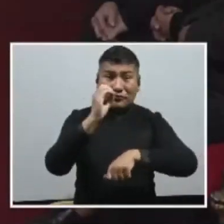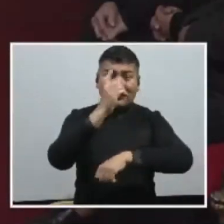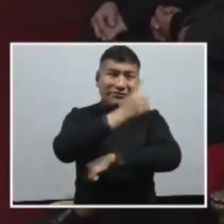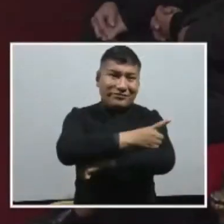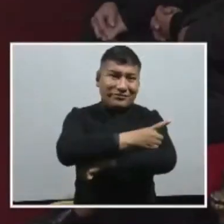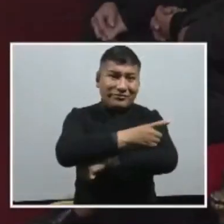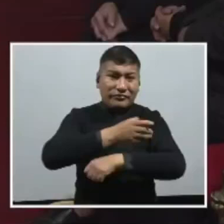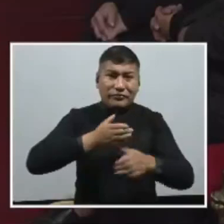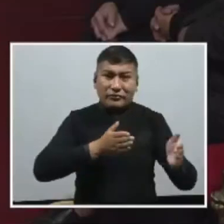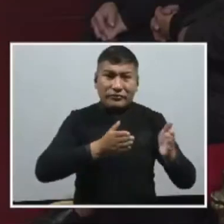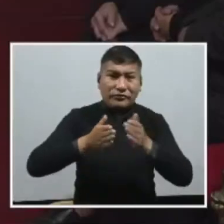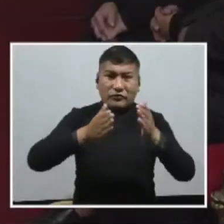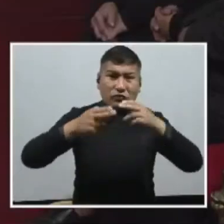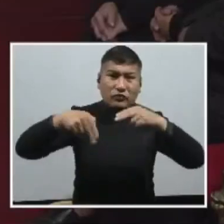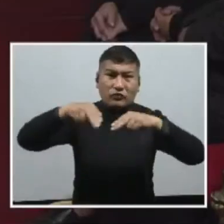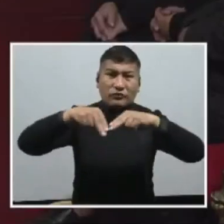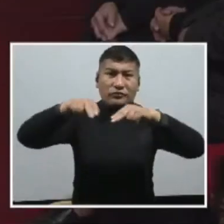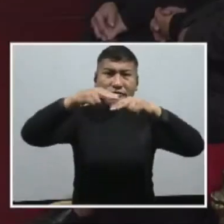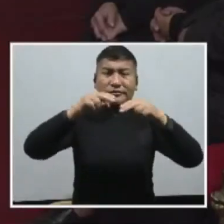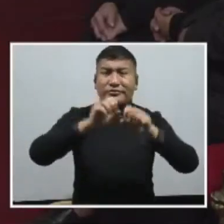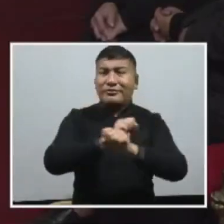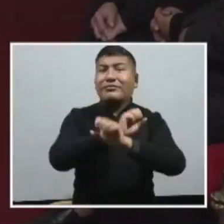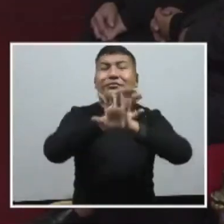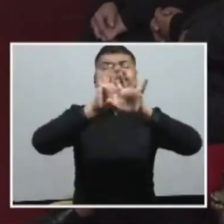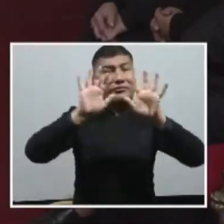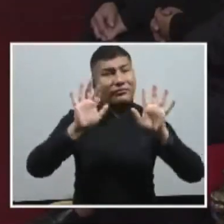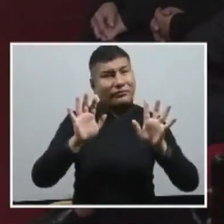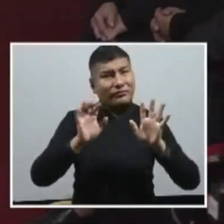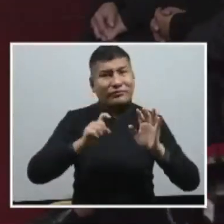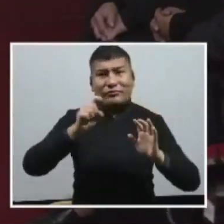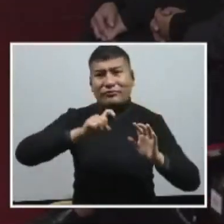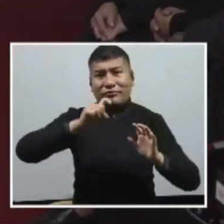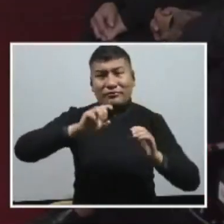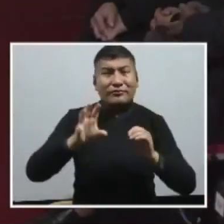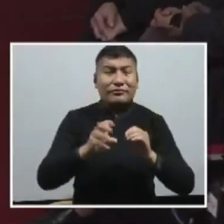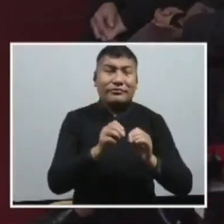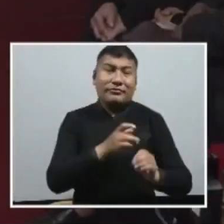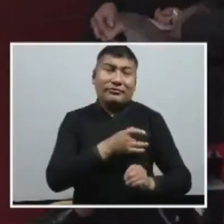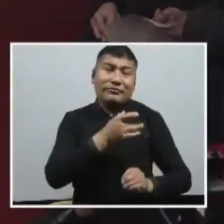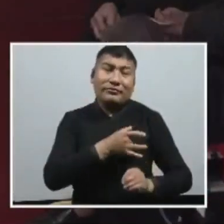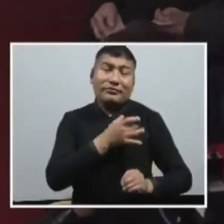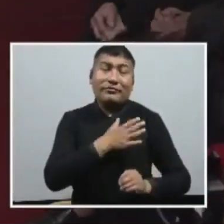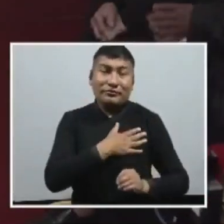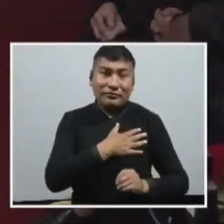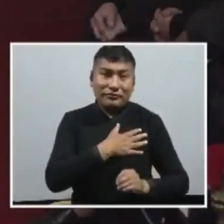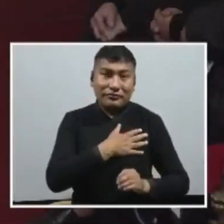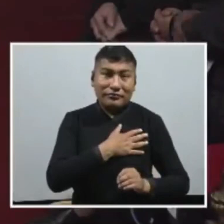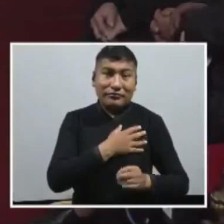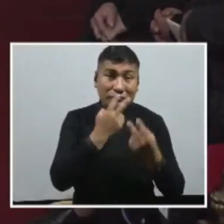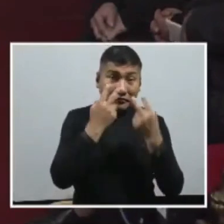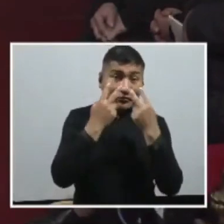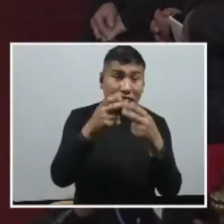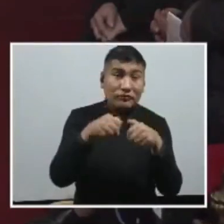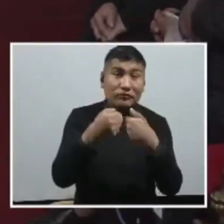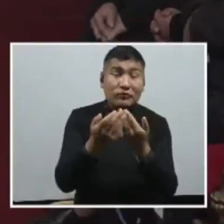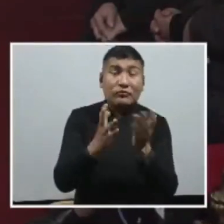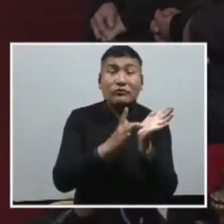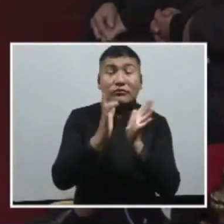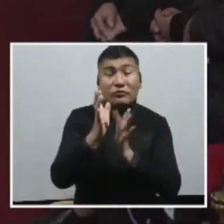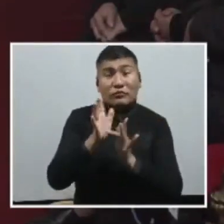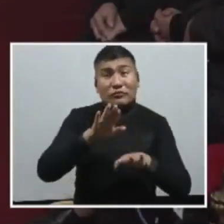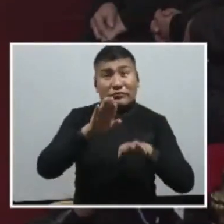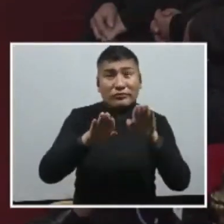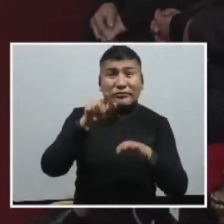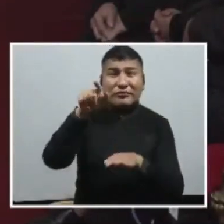se intensifica, está claro, debe ponernos más sensibles. Hemos visto cómo Jesús camina